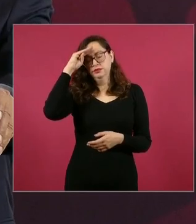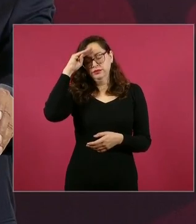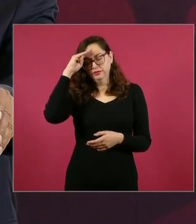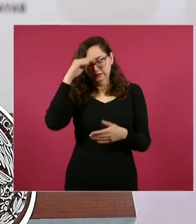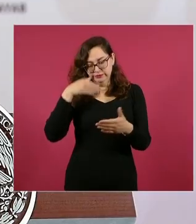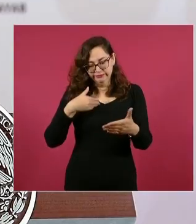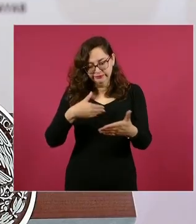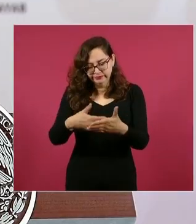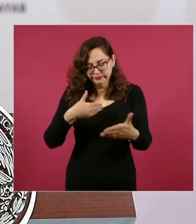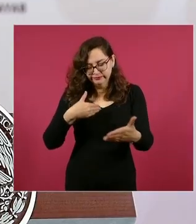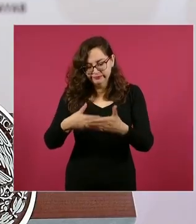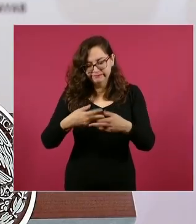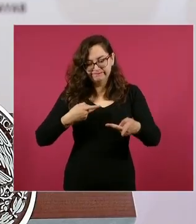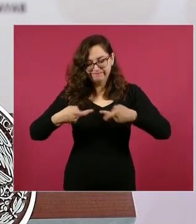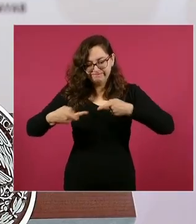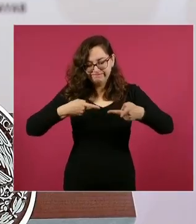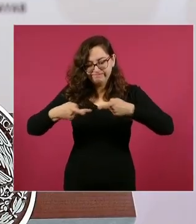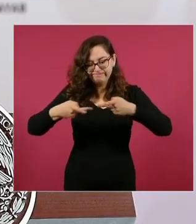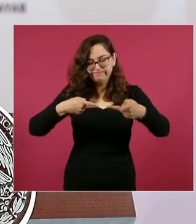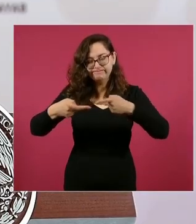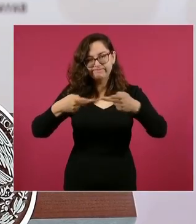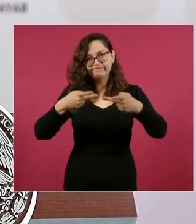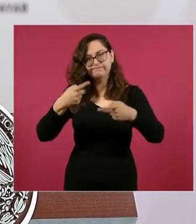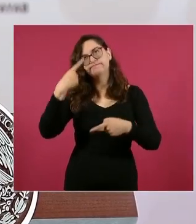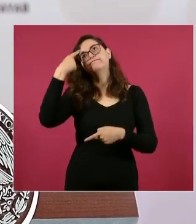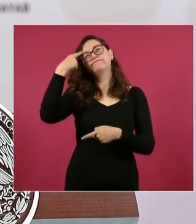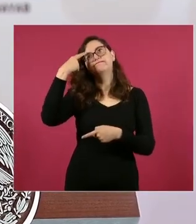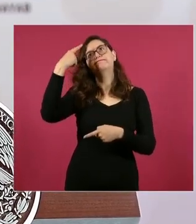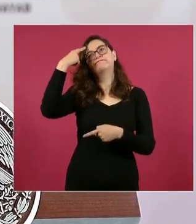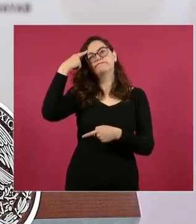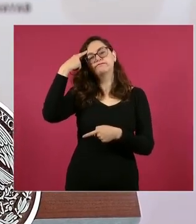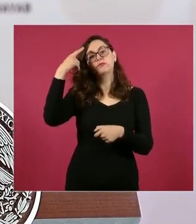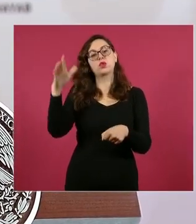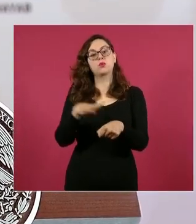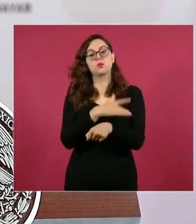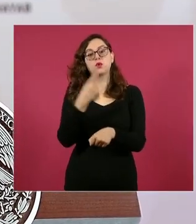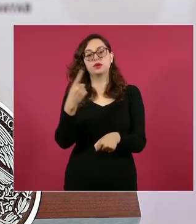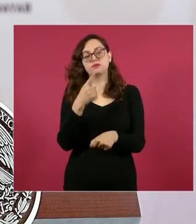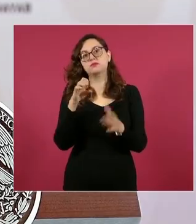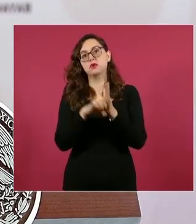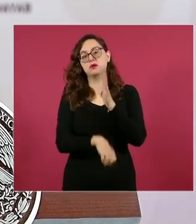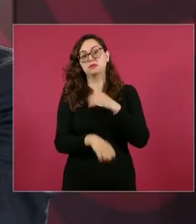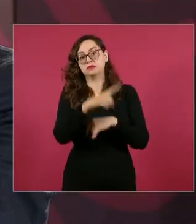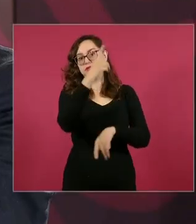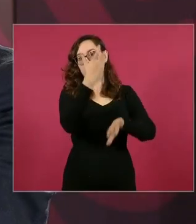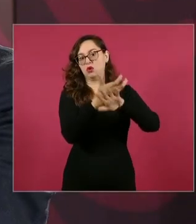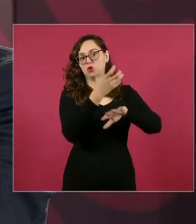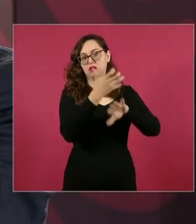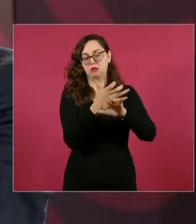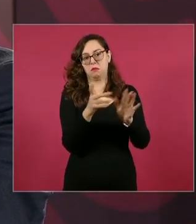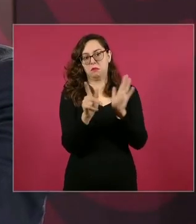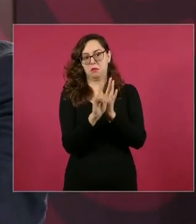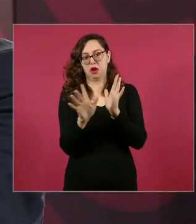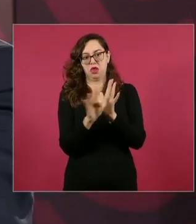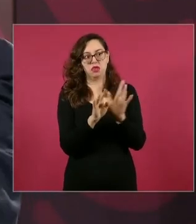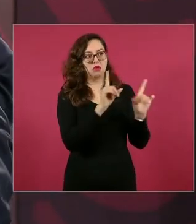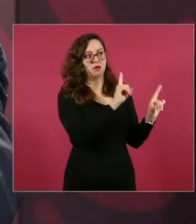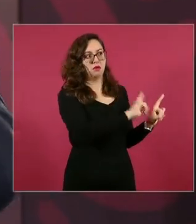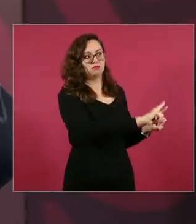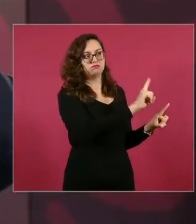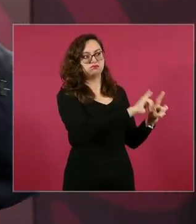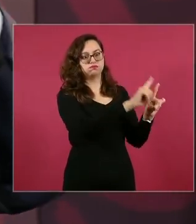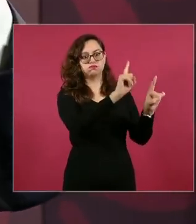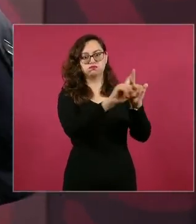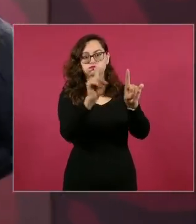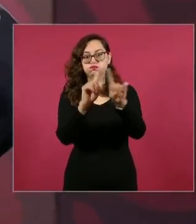Times Washington post y el W journal financial Time sino